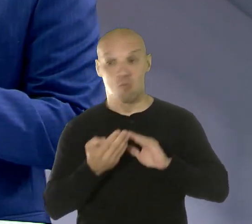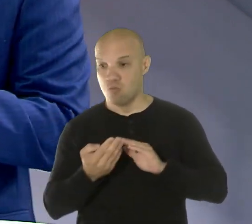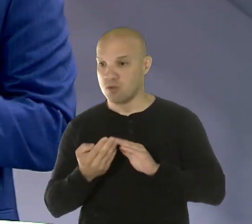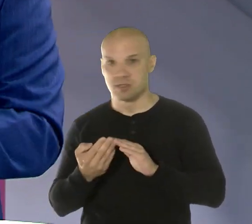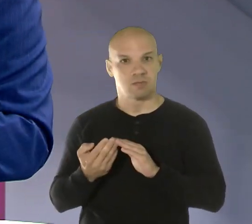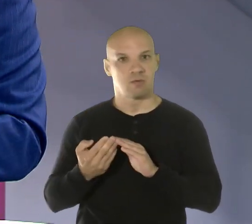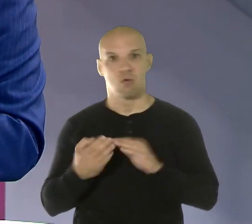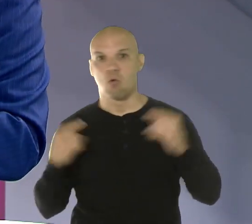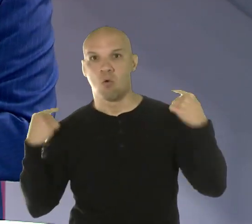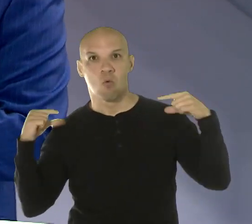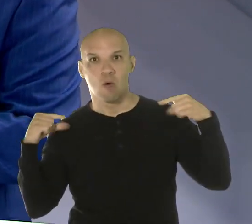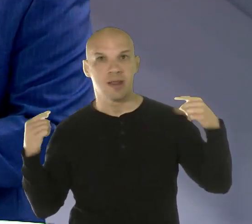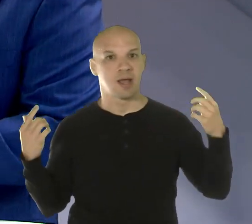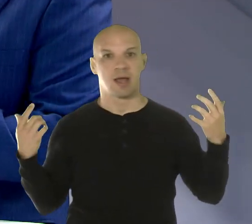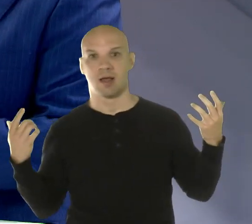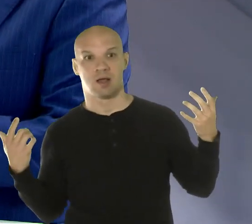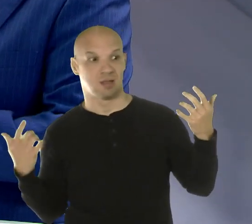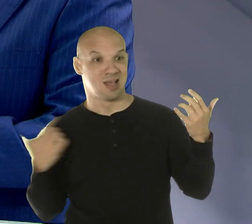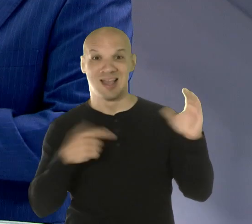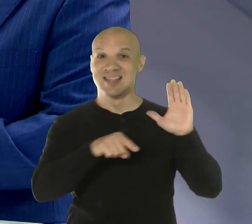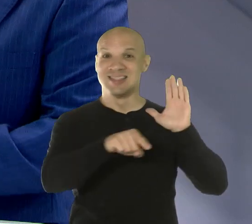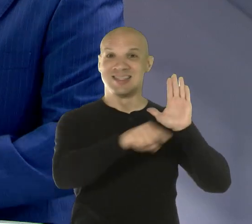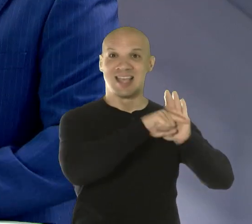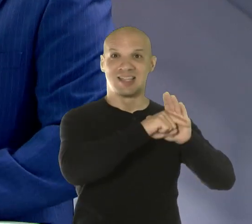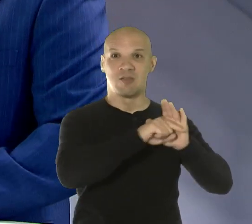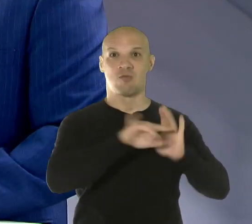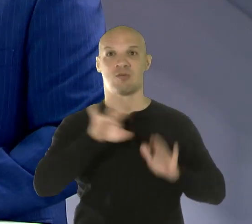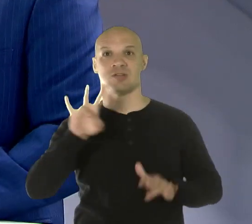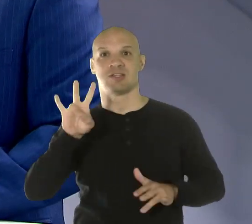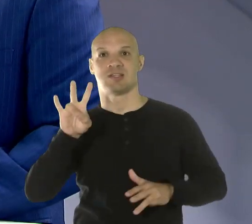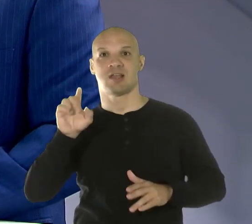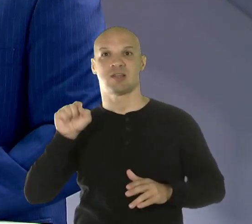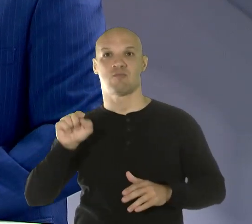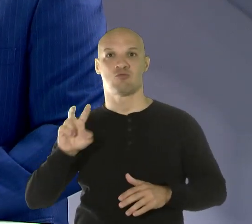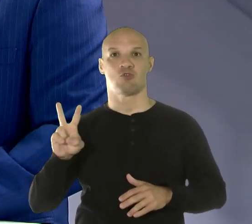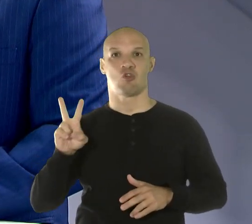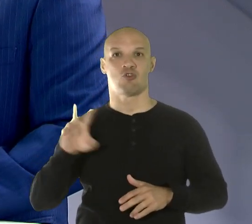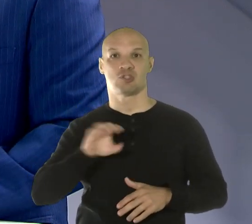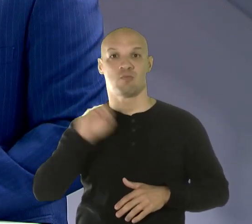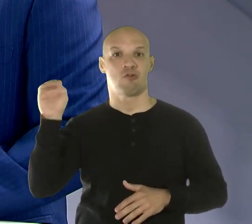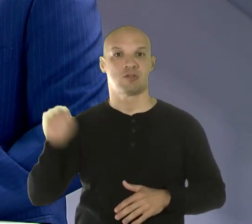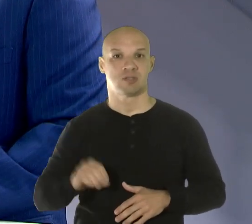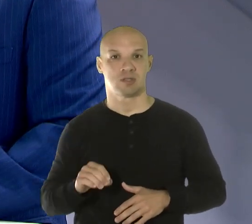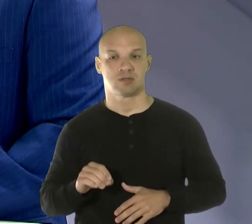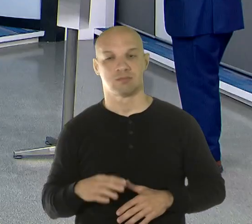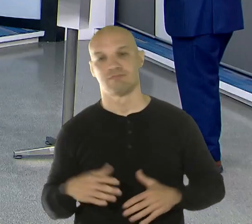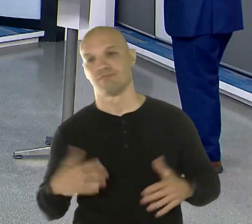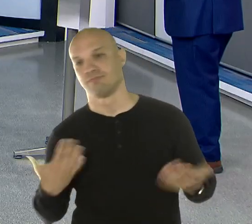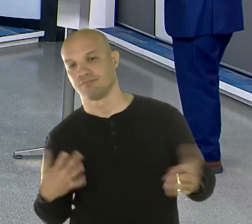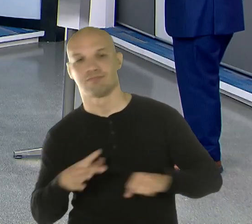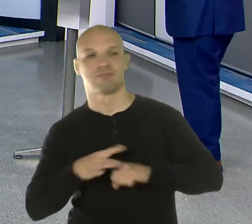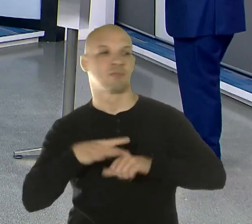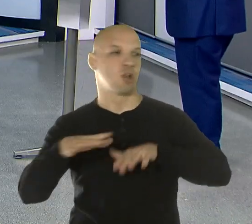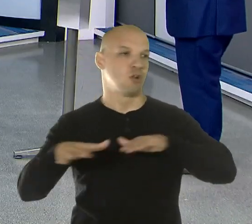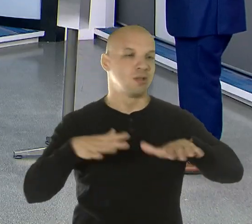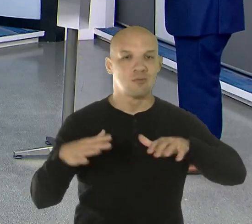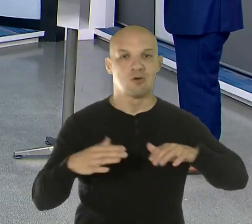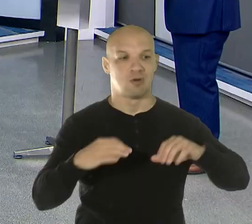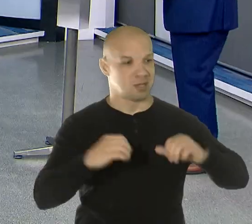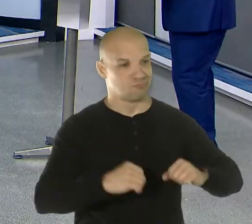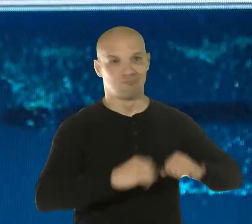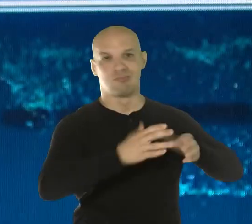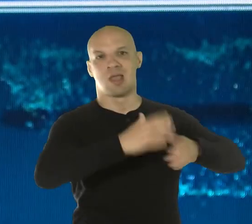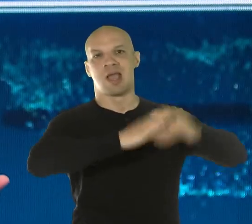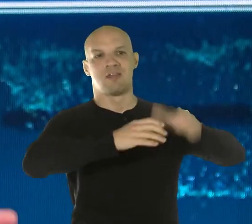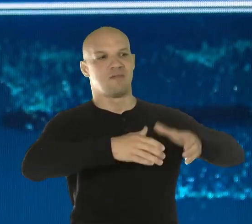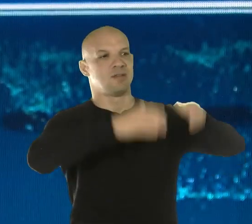sea, es un negativo 7.2%. Claro, y los temblores, la infraestructura se destruyó,